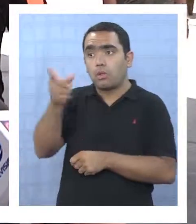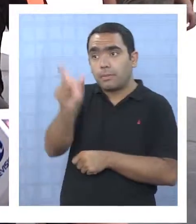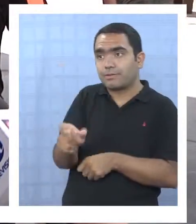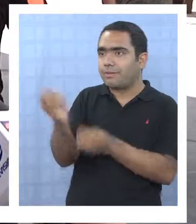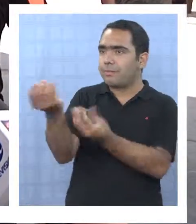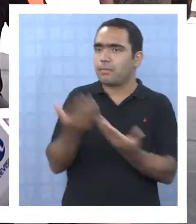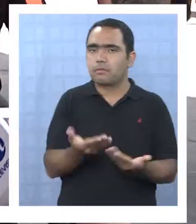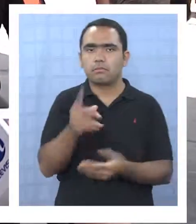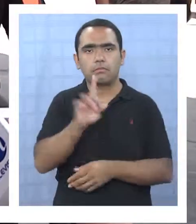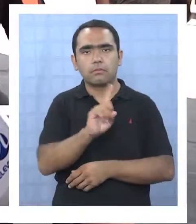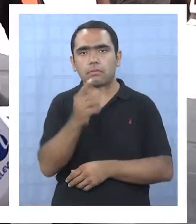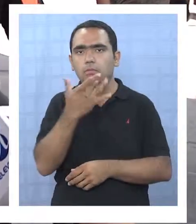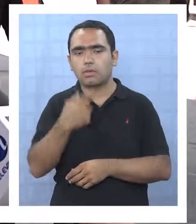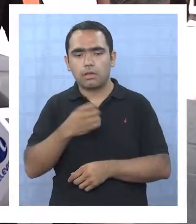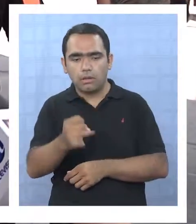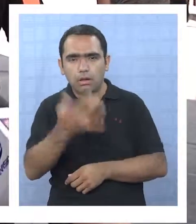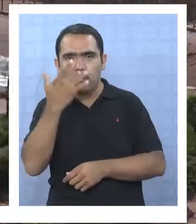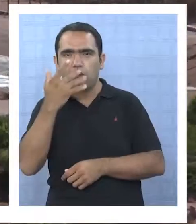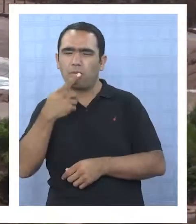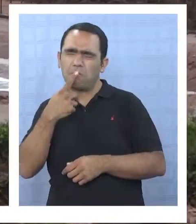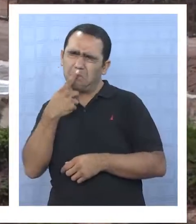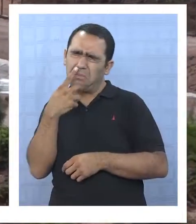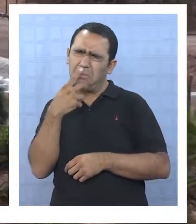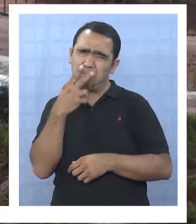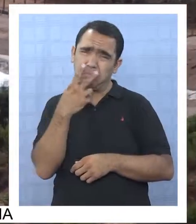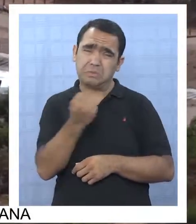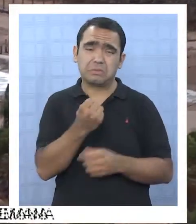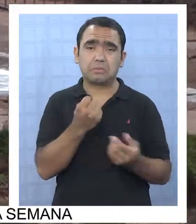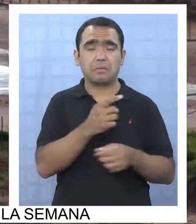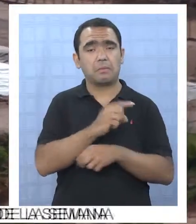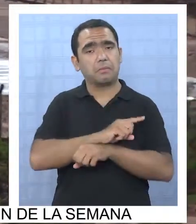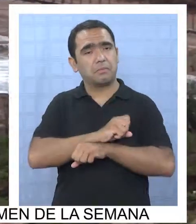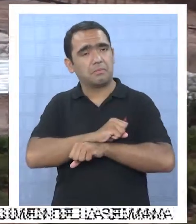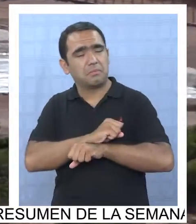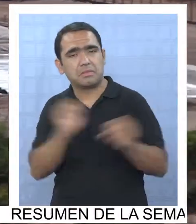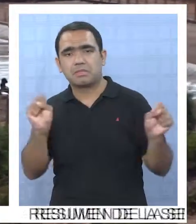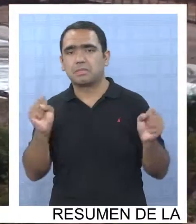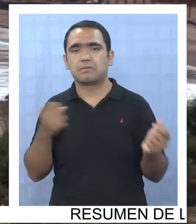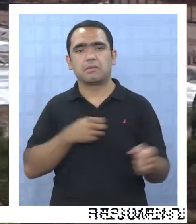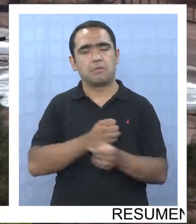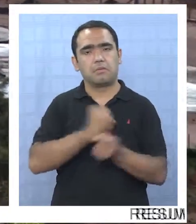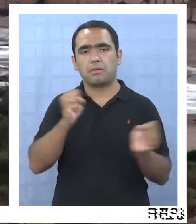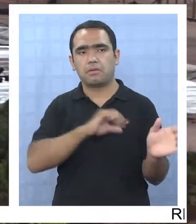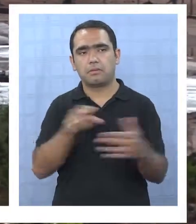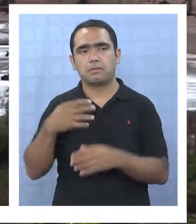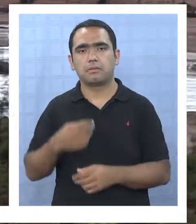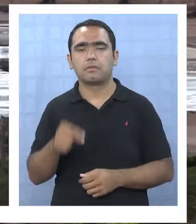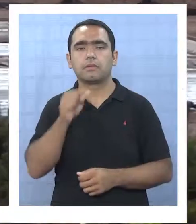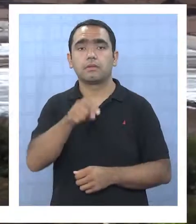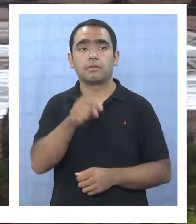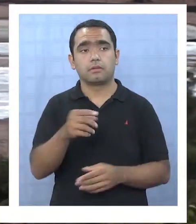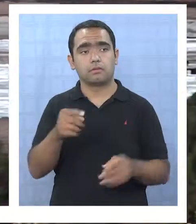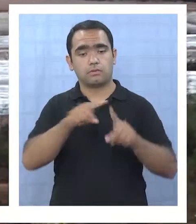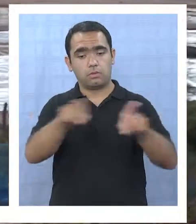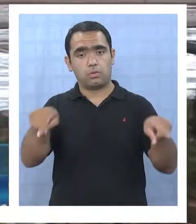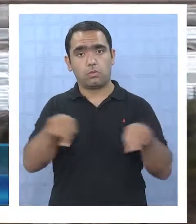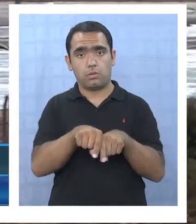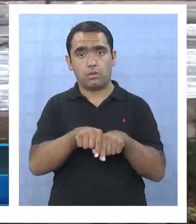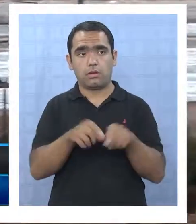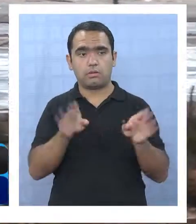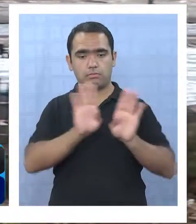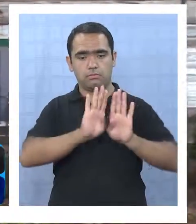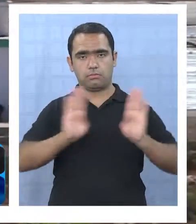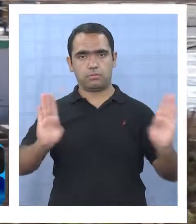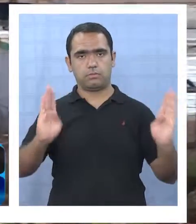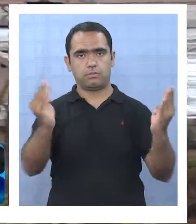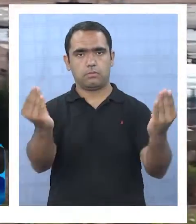olor es insoportable. Ya para nuestro hijo insoportable, imagínate llevar una visita. Cerrar definitivamente este lugar sería la